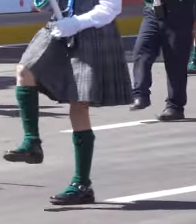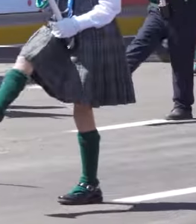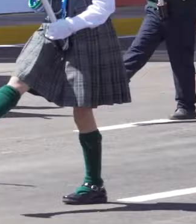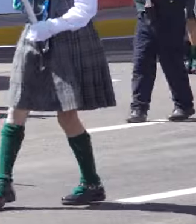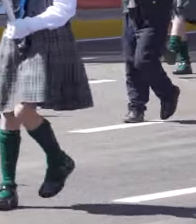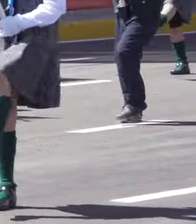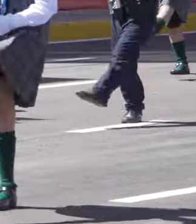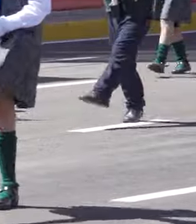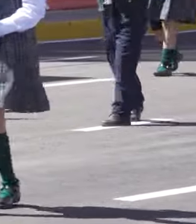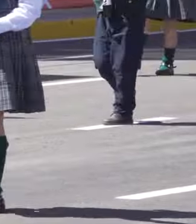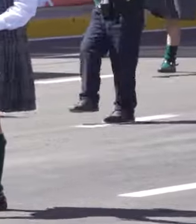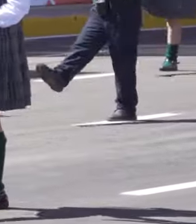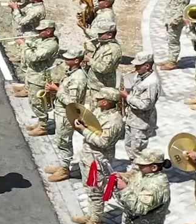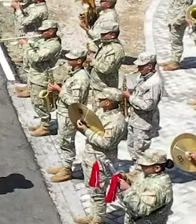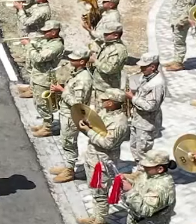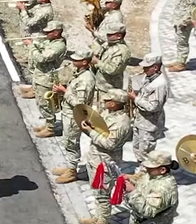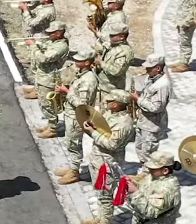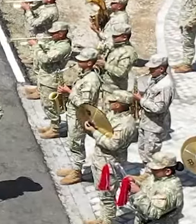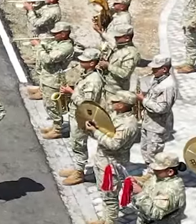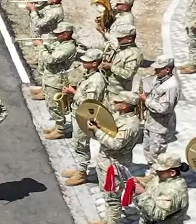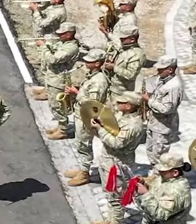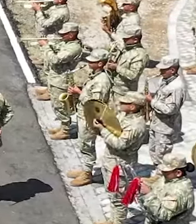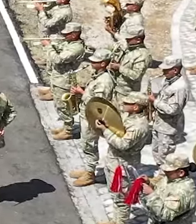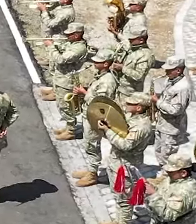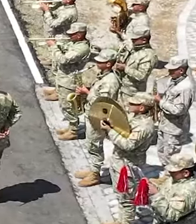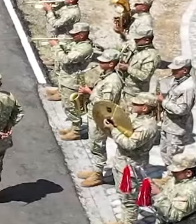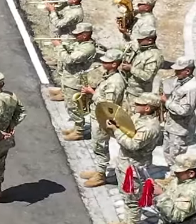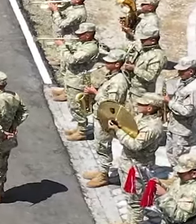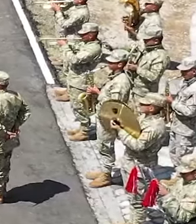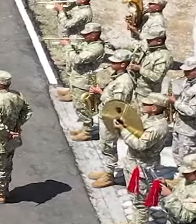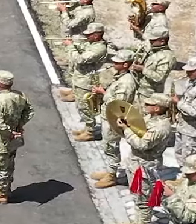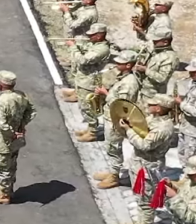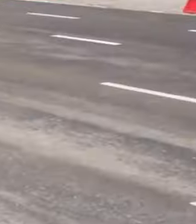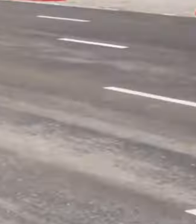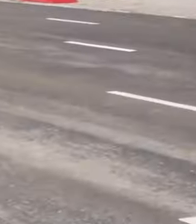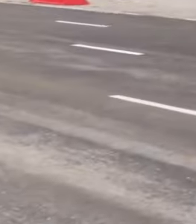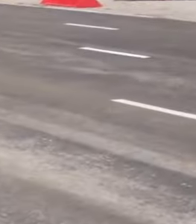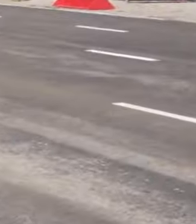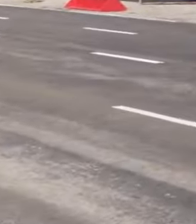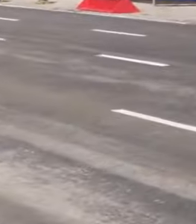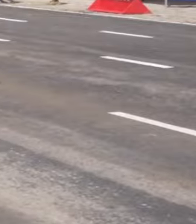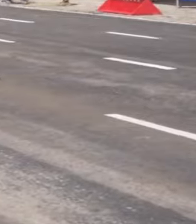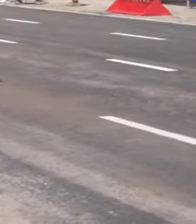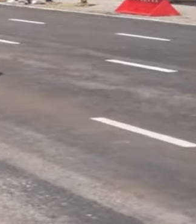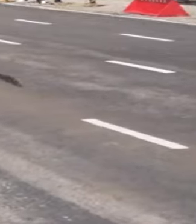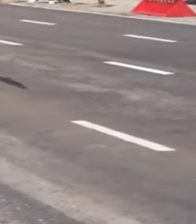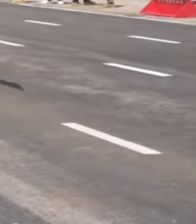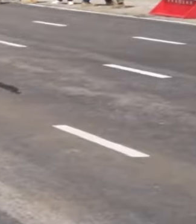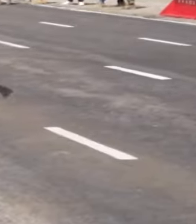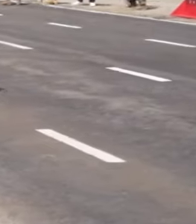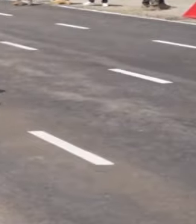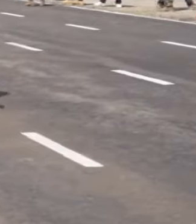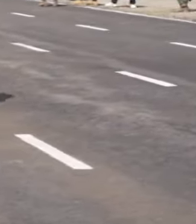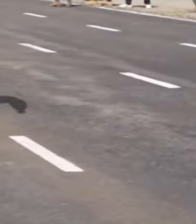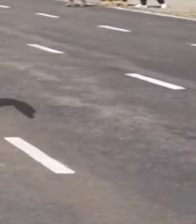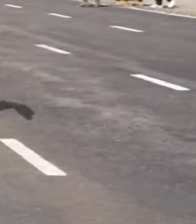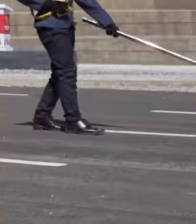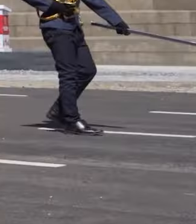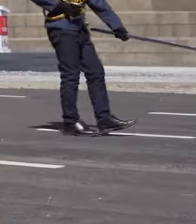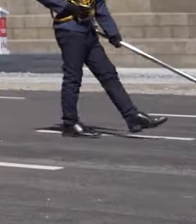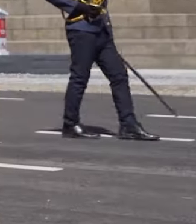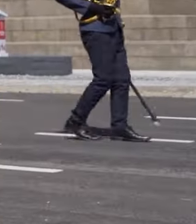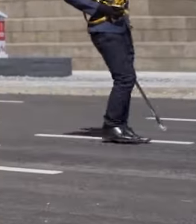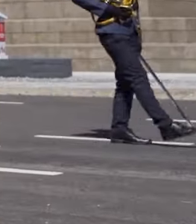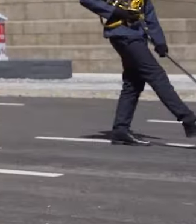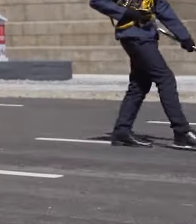Con paso marcial haciendo su paso el día de hoy aquí en esta gran fiesta por el bicentenario de la batalla de Junín.